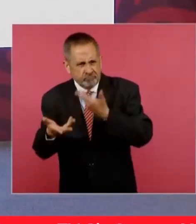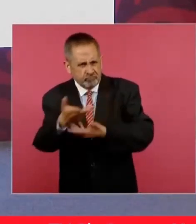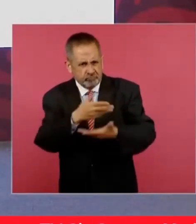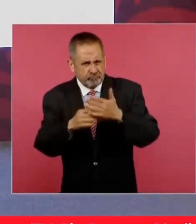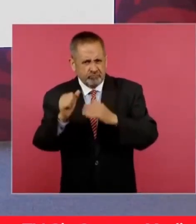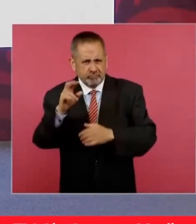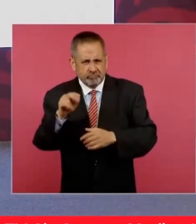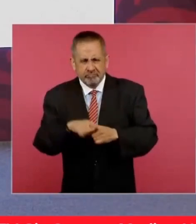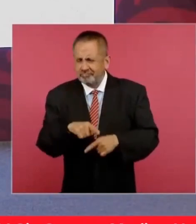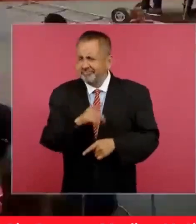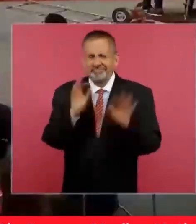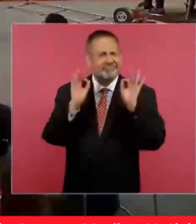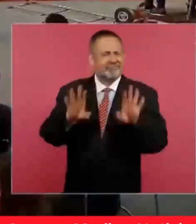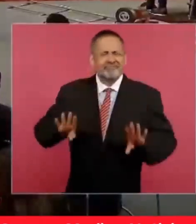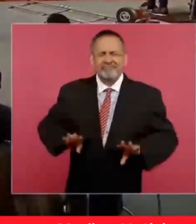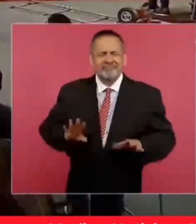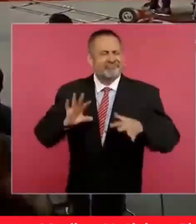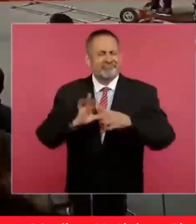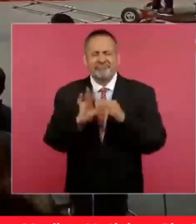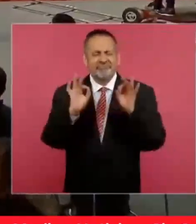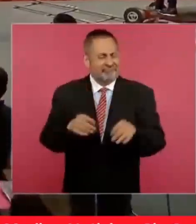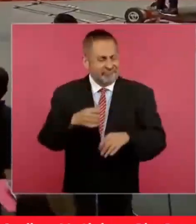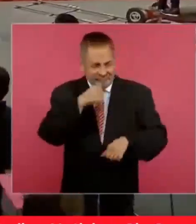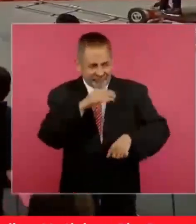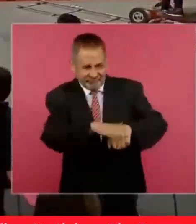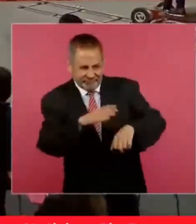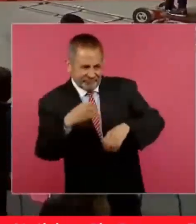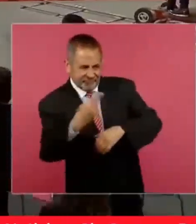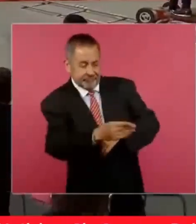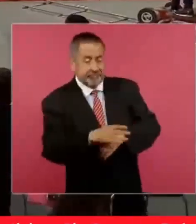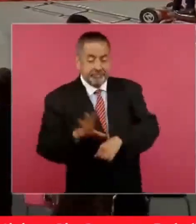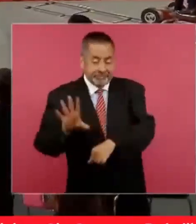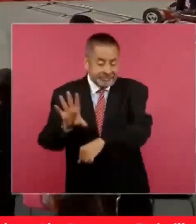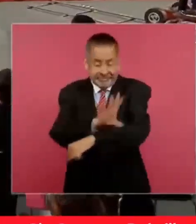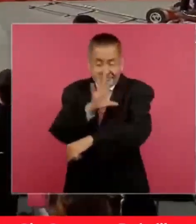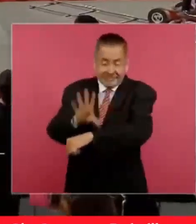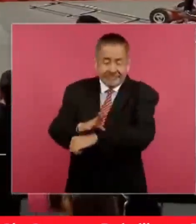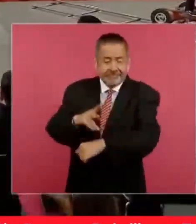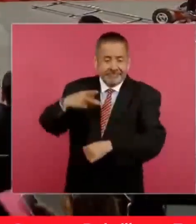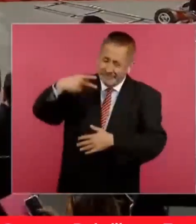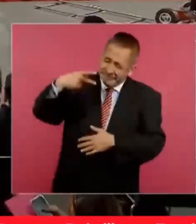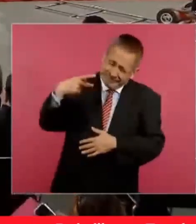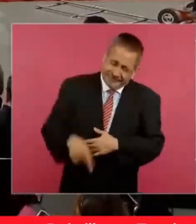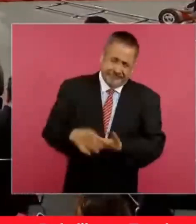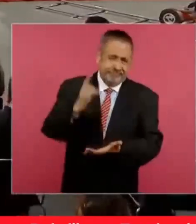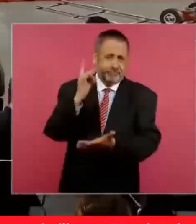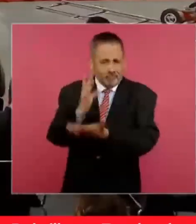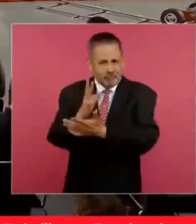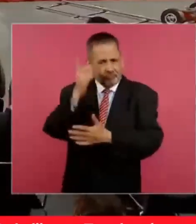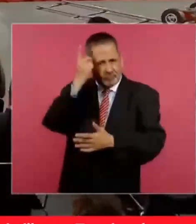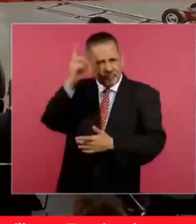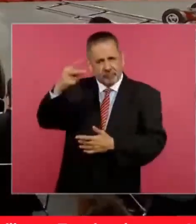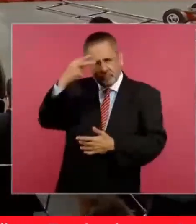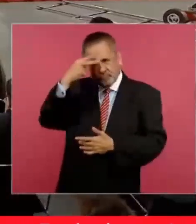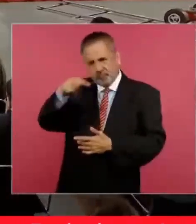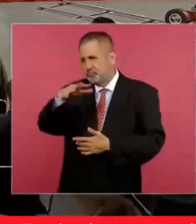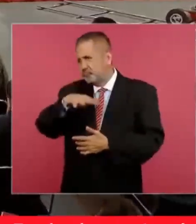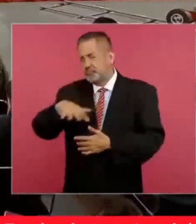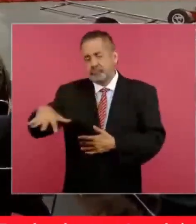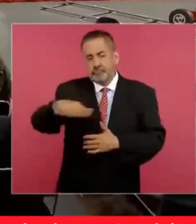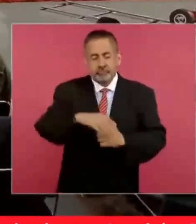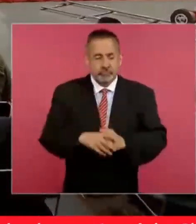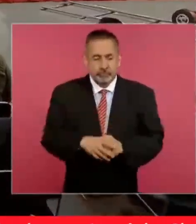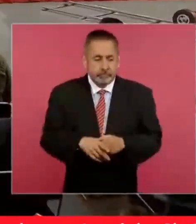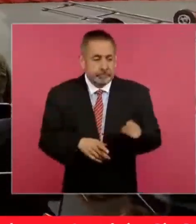en revisión. Bueno, está perfecto. Les devuelvo la energía eléctrica que es de la exclusiva propiedad de la nación. Pero no